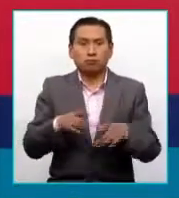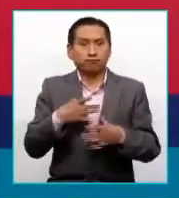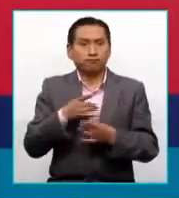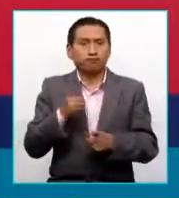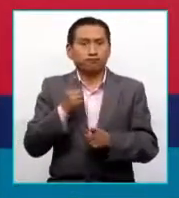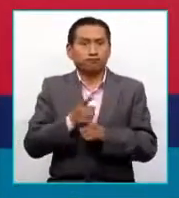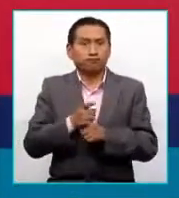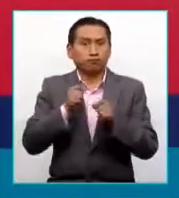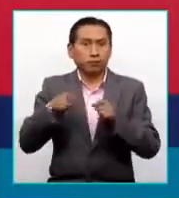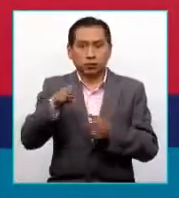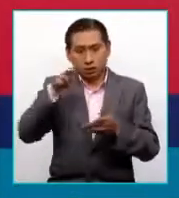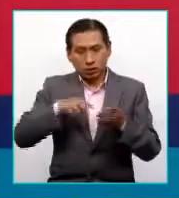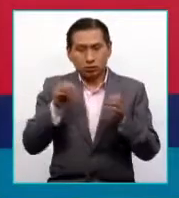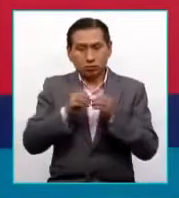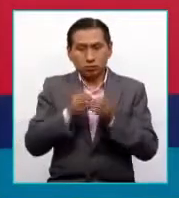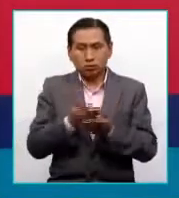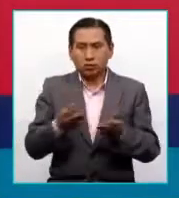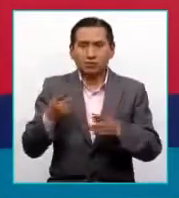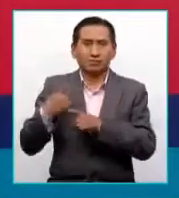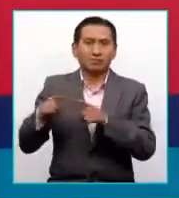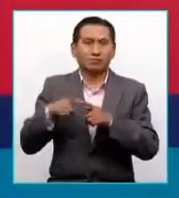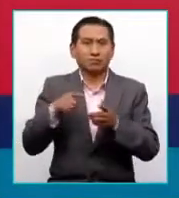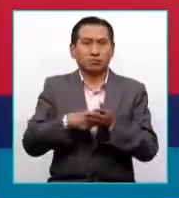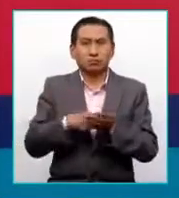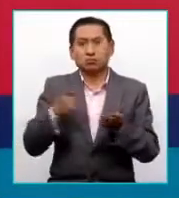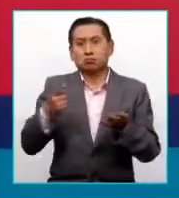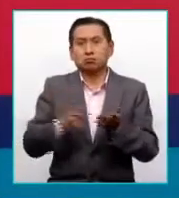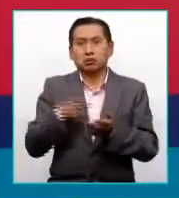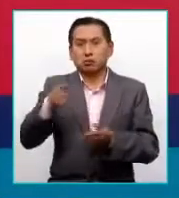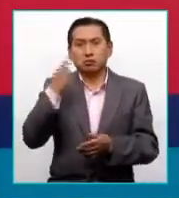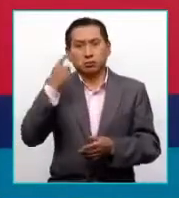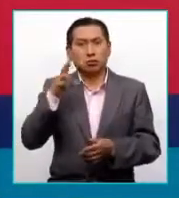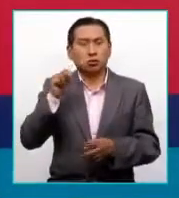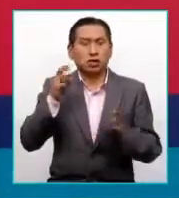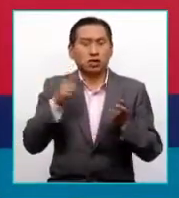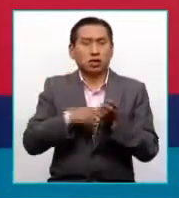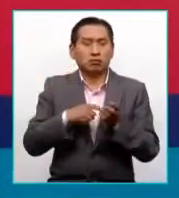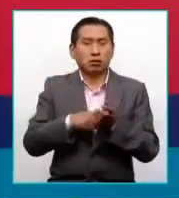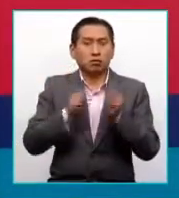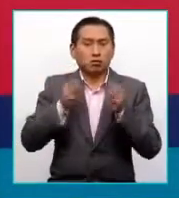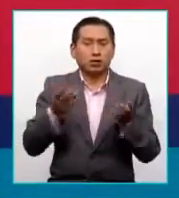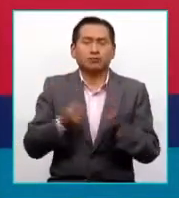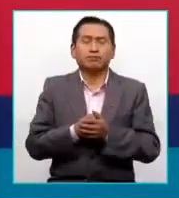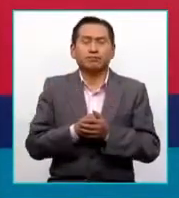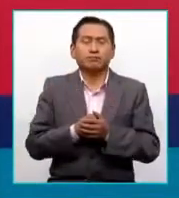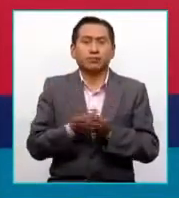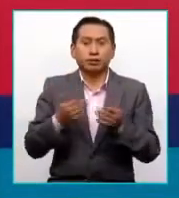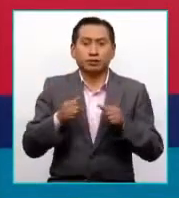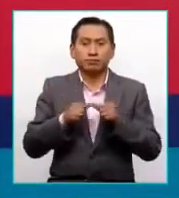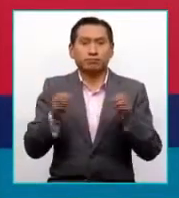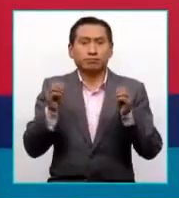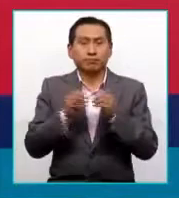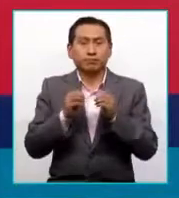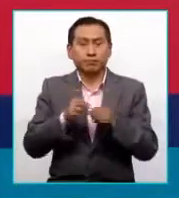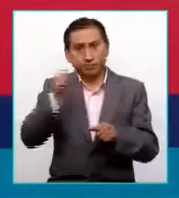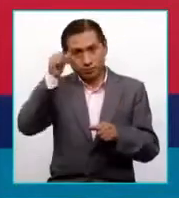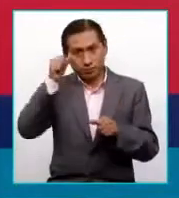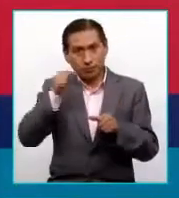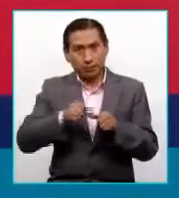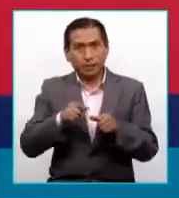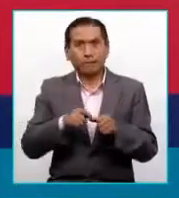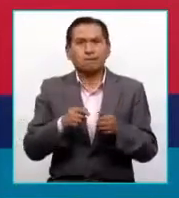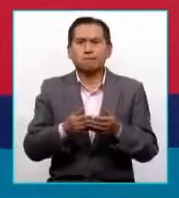interesante para que las lecturas lleguen a espacios que uno quizás a veces ni se imagina donde puedan estar. Vamos a continuar con más. Recuerden que desde